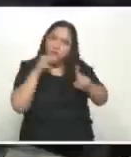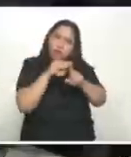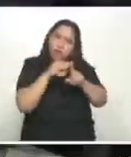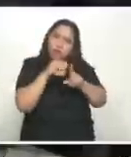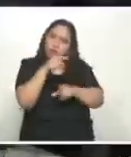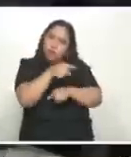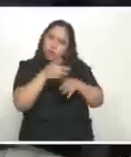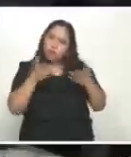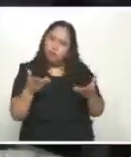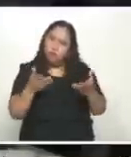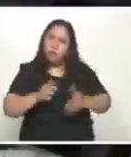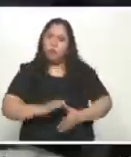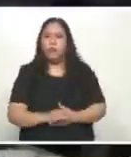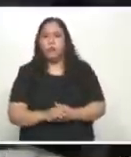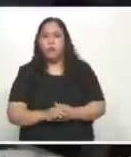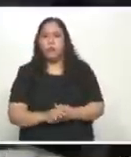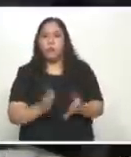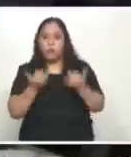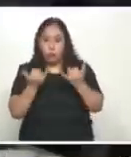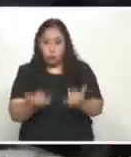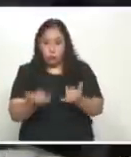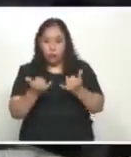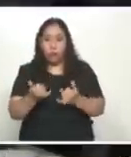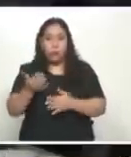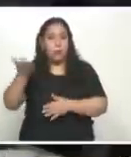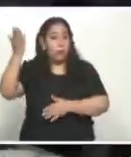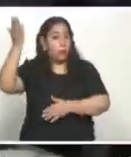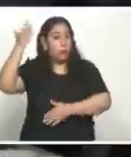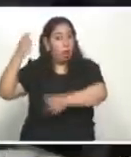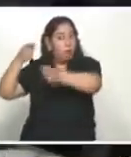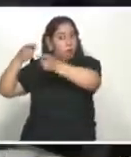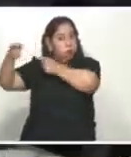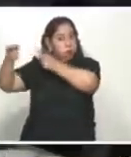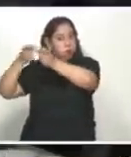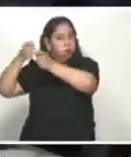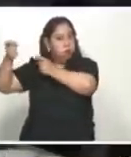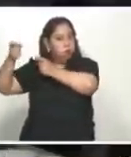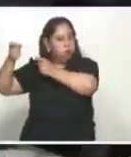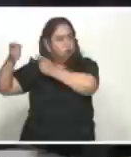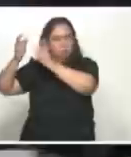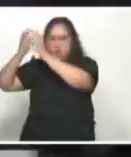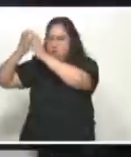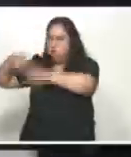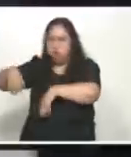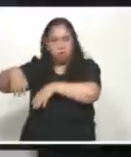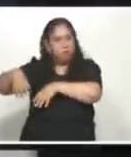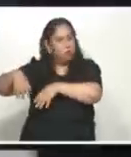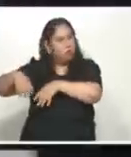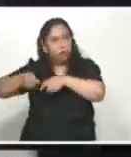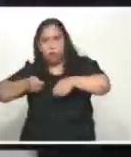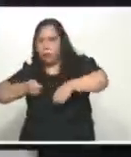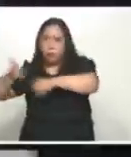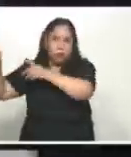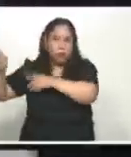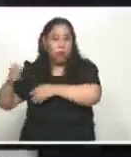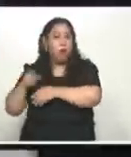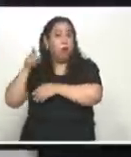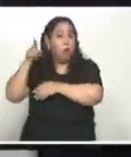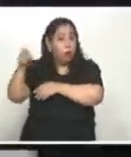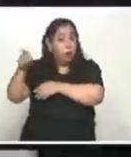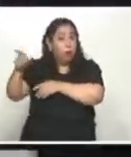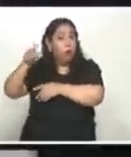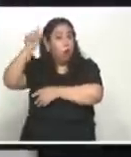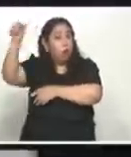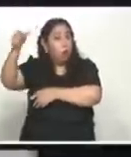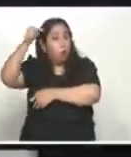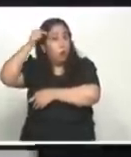de inmediato, es desmontar la dictadura. Siempre le hemos dicho que la dictadura tenía una cara visible, que era Juan Orlando, ya